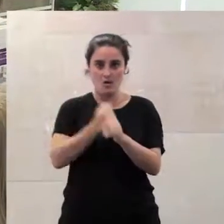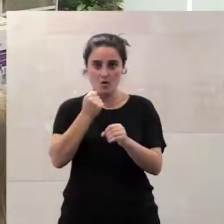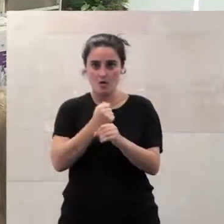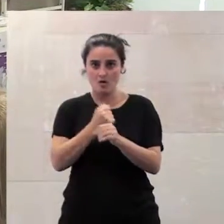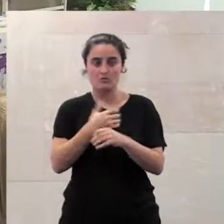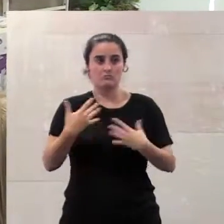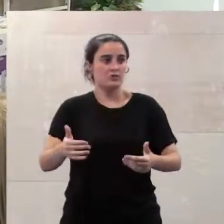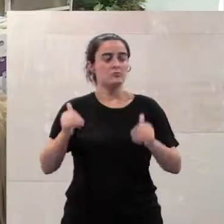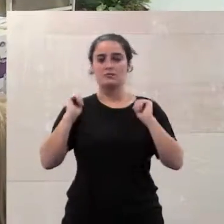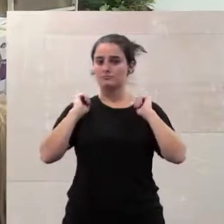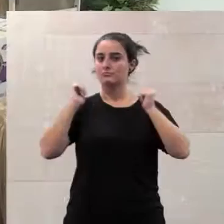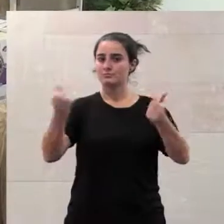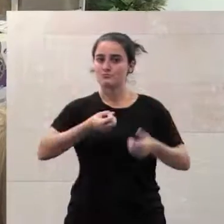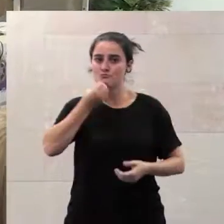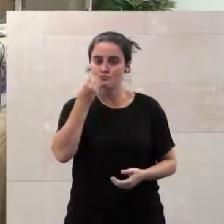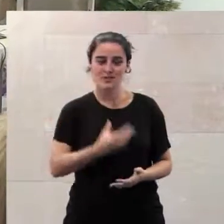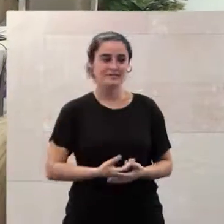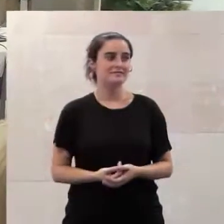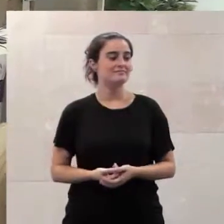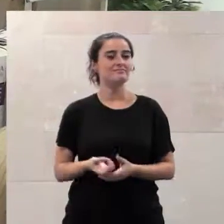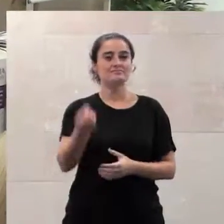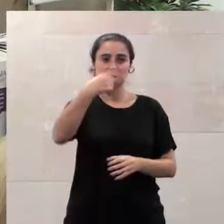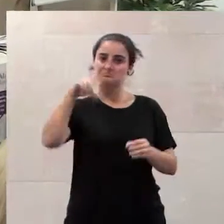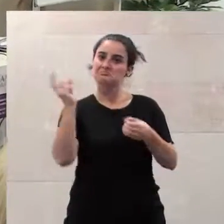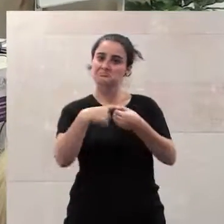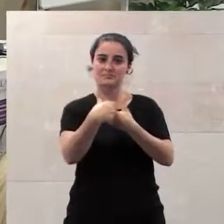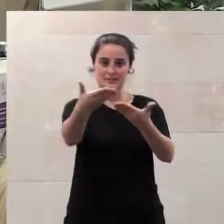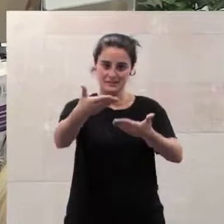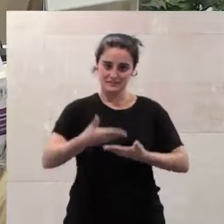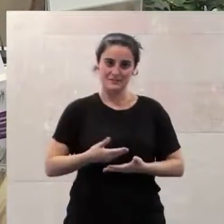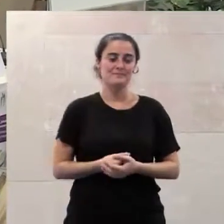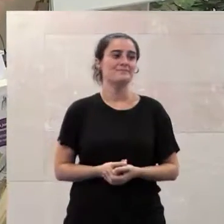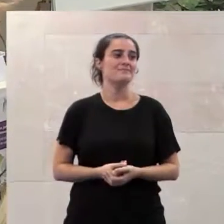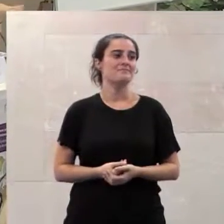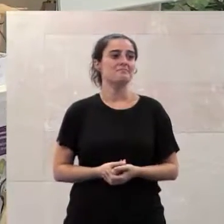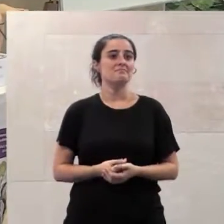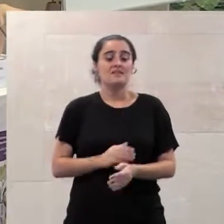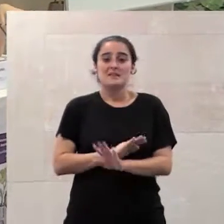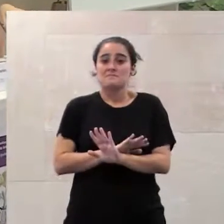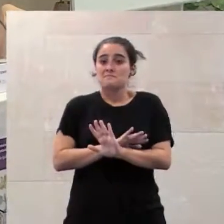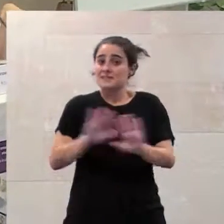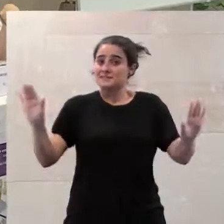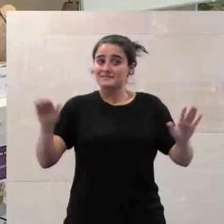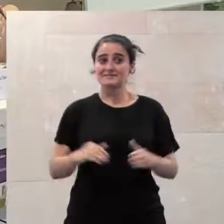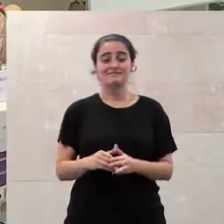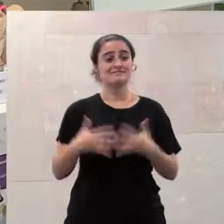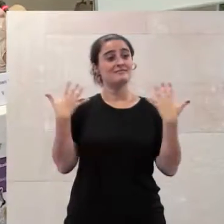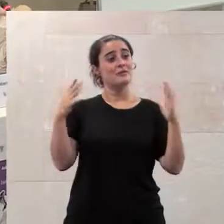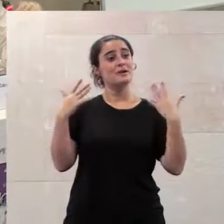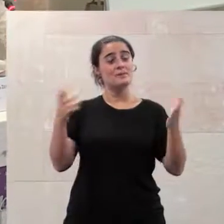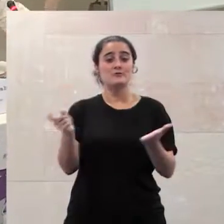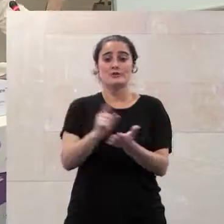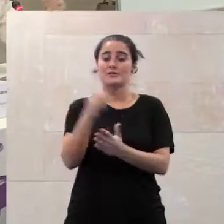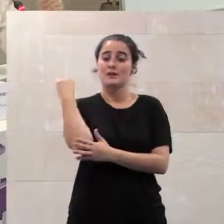ona izan dezagun, baia, bertan parte hartzera gomidatu nahi zaituztet. Besterik ez gure aldetik, txalobero bat berriro